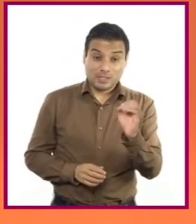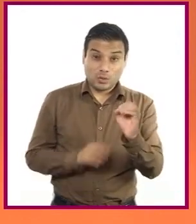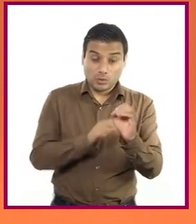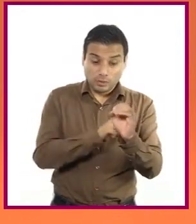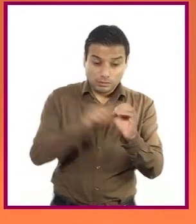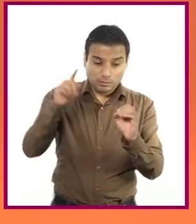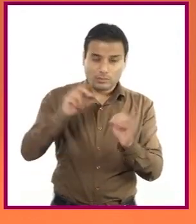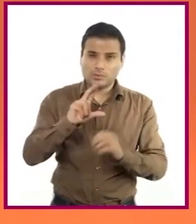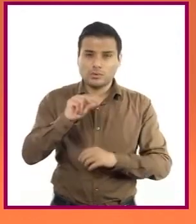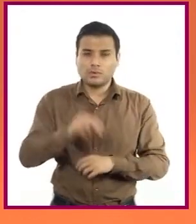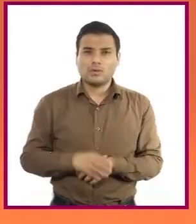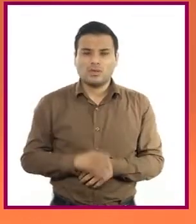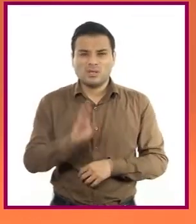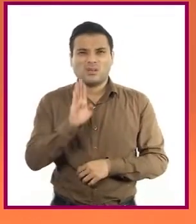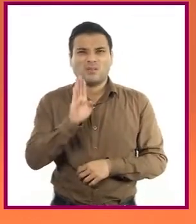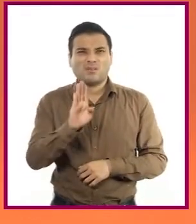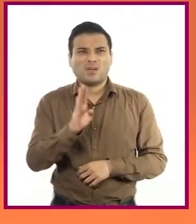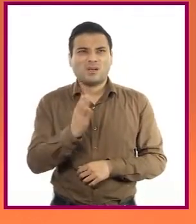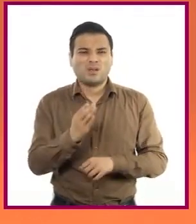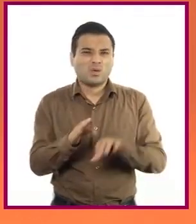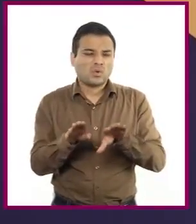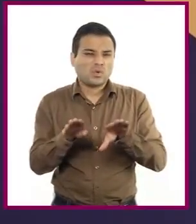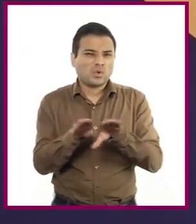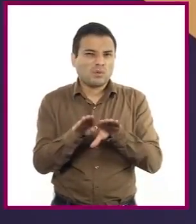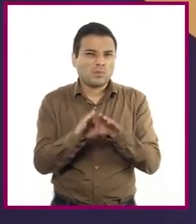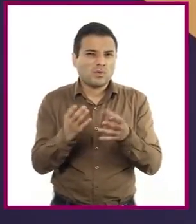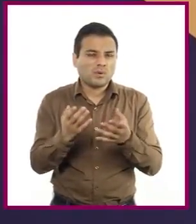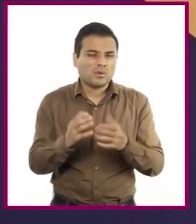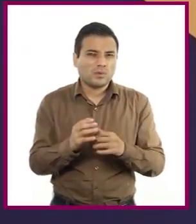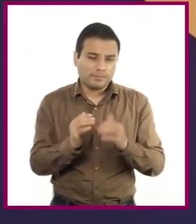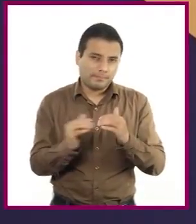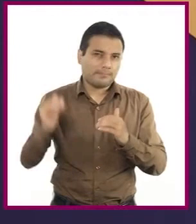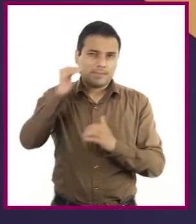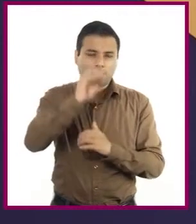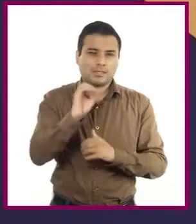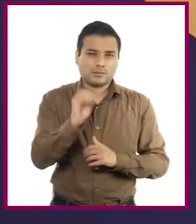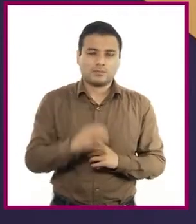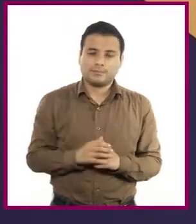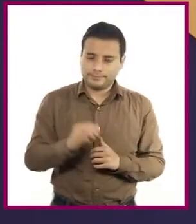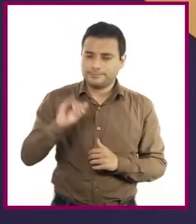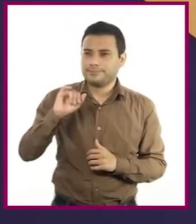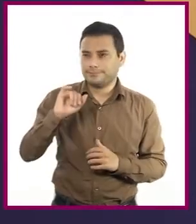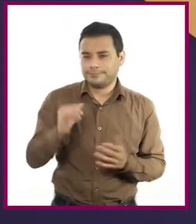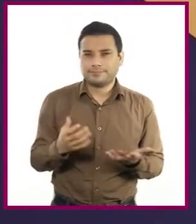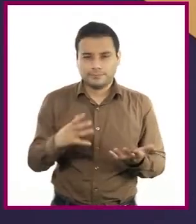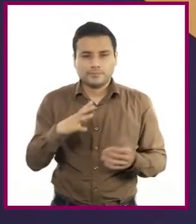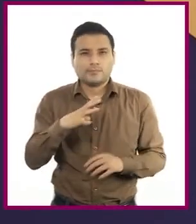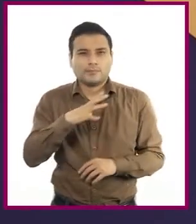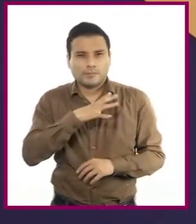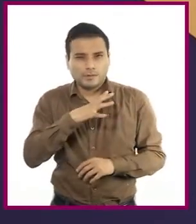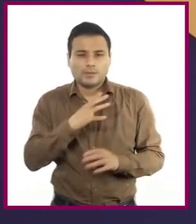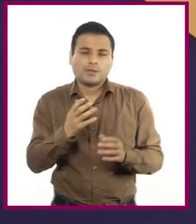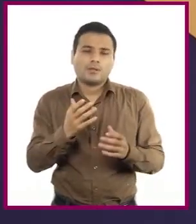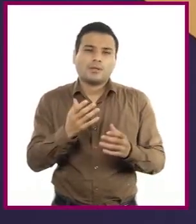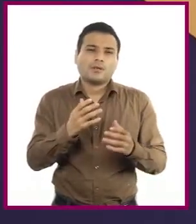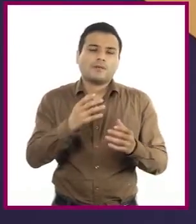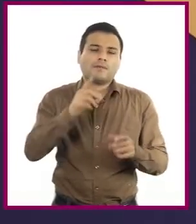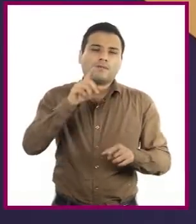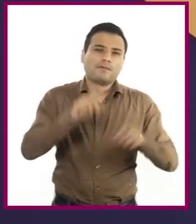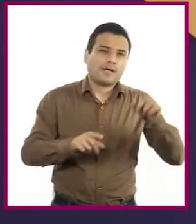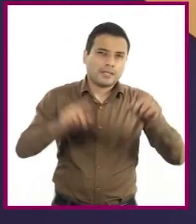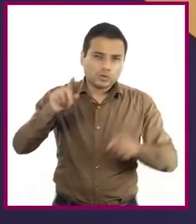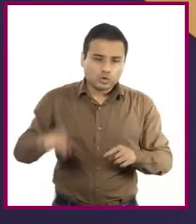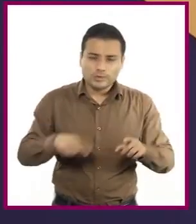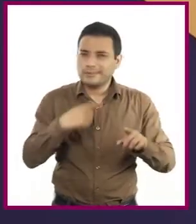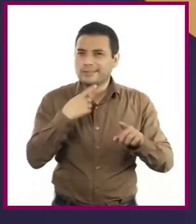será diferente de 0, ¿cierto? Así es. Hay variaciones lineales que no son proporcionales, ya